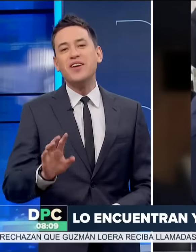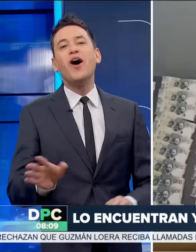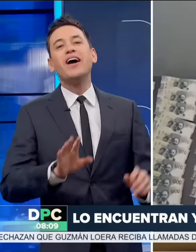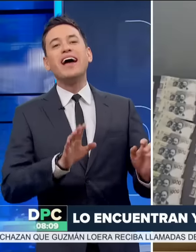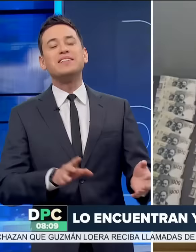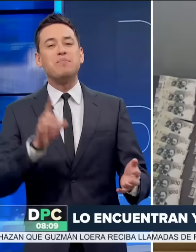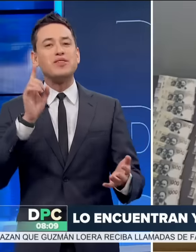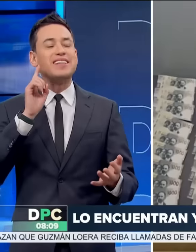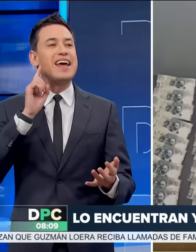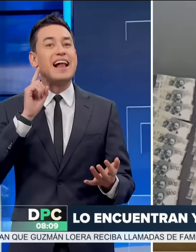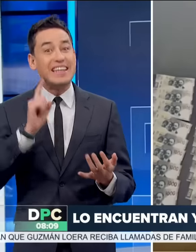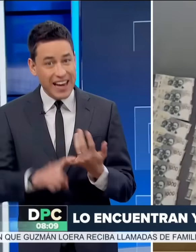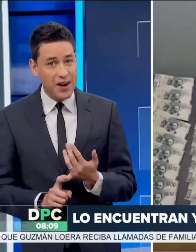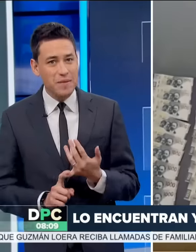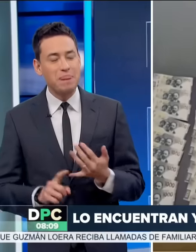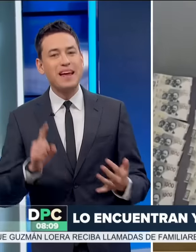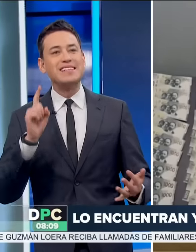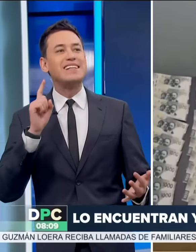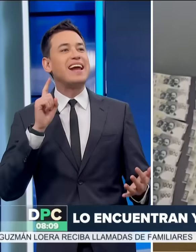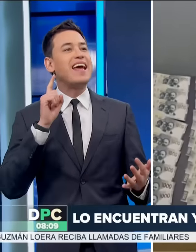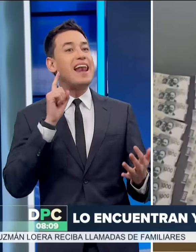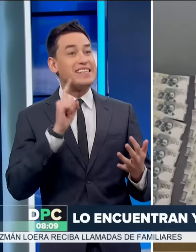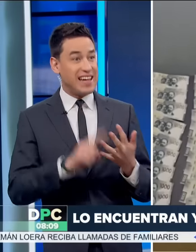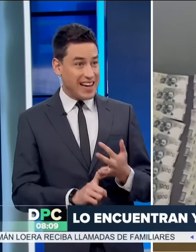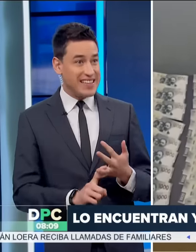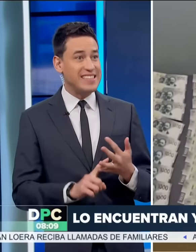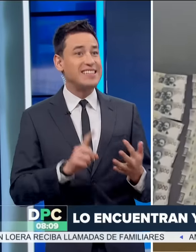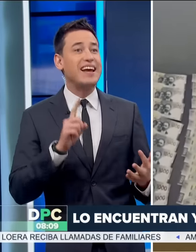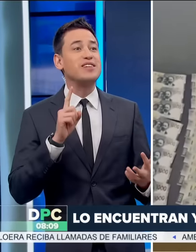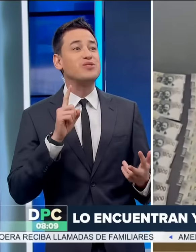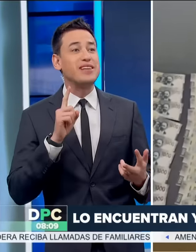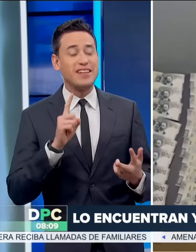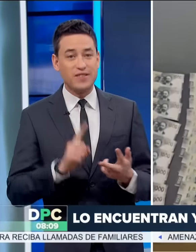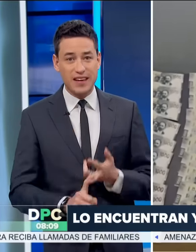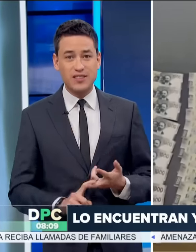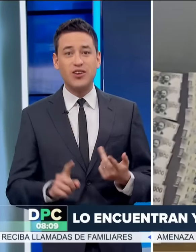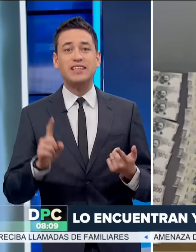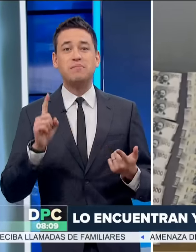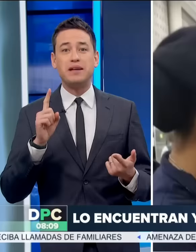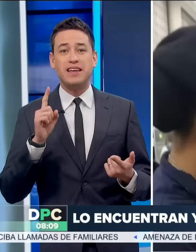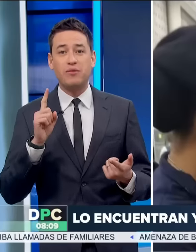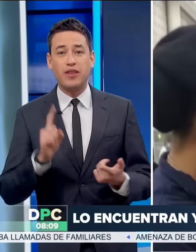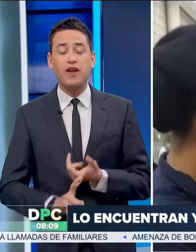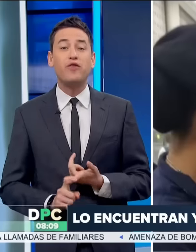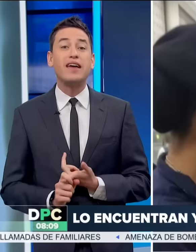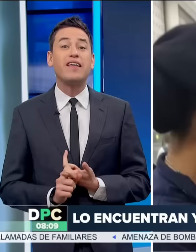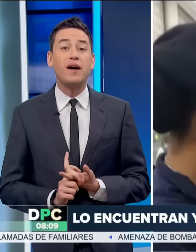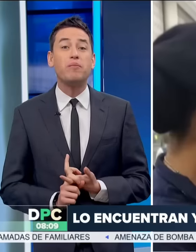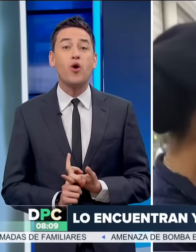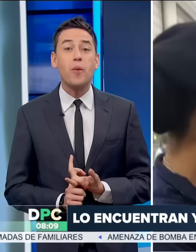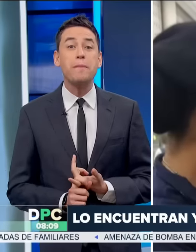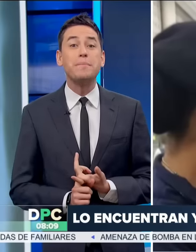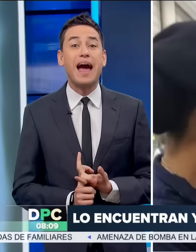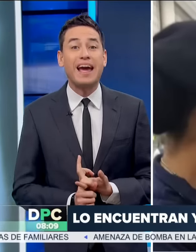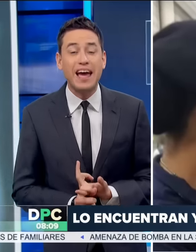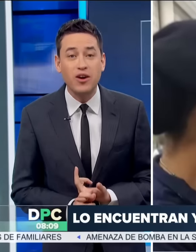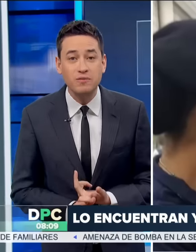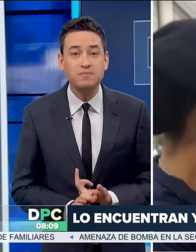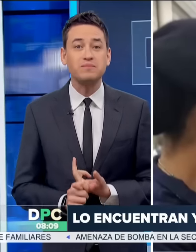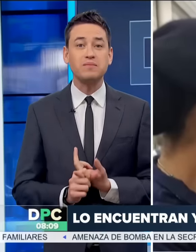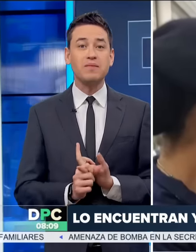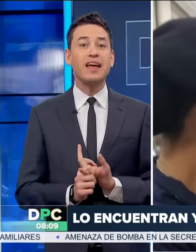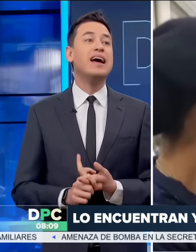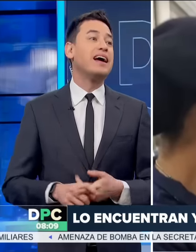no, pero sí traía el dinero. Sí traía las tarjetas, sí traía sus identificaciones, el pase de abordar. Fue hallada por un